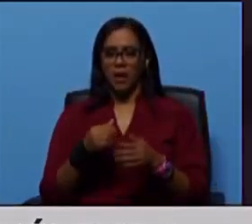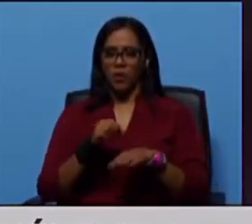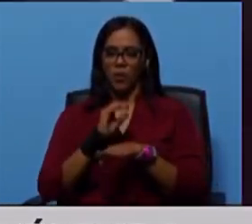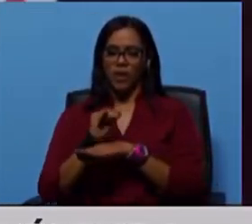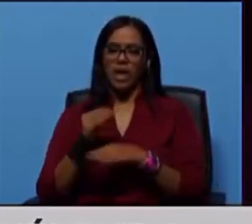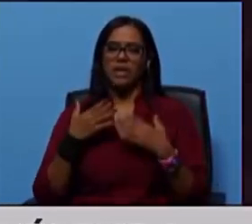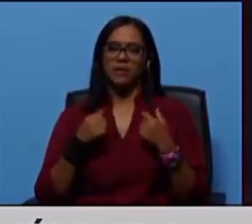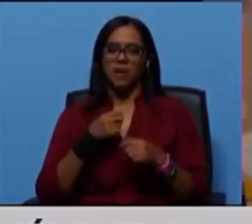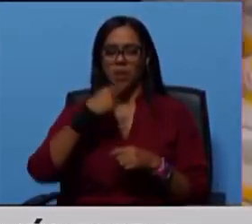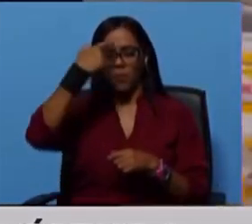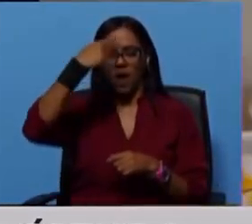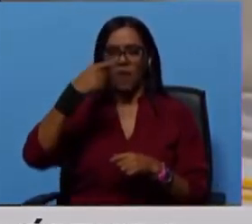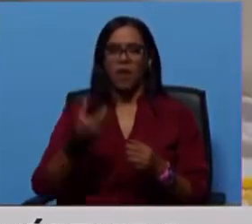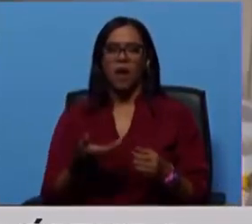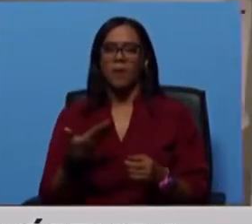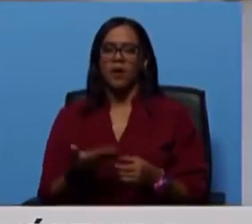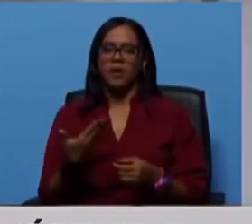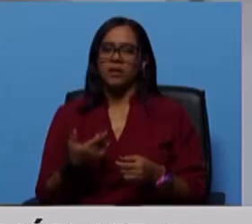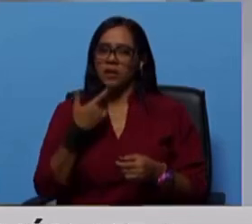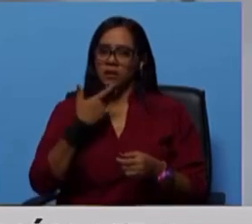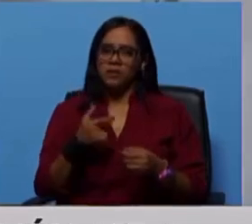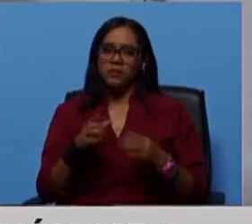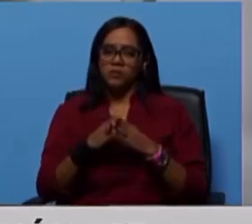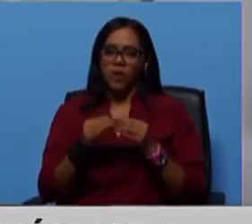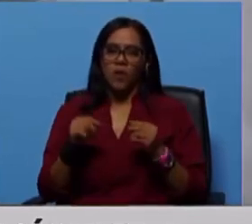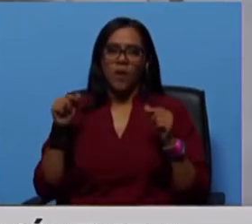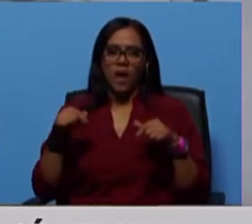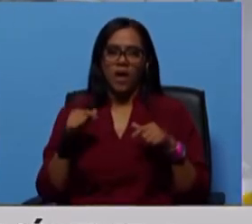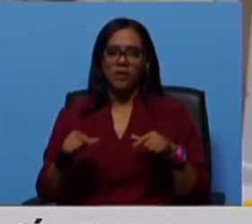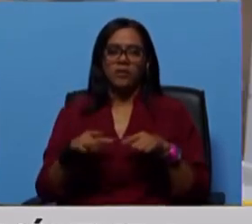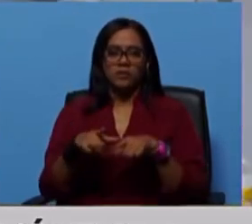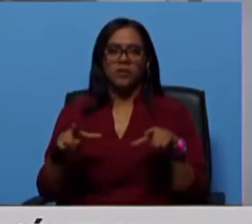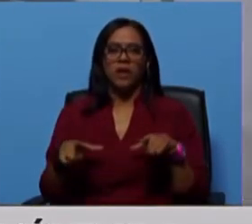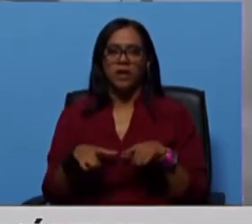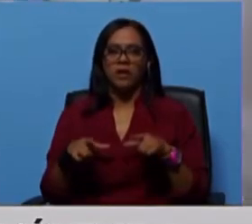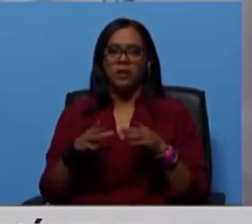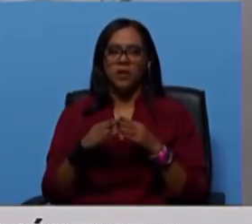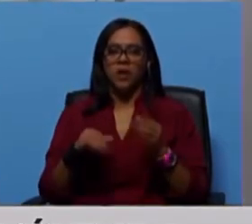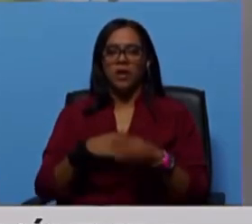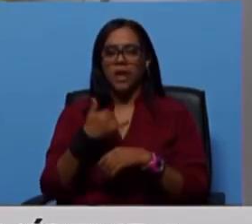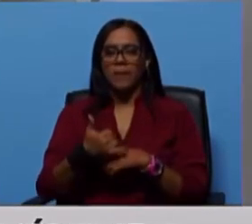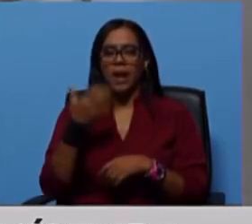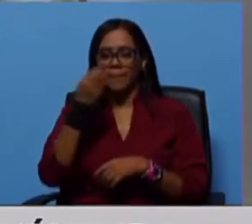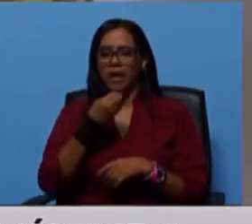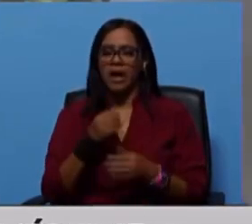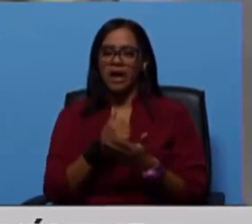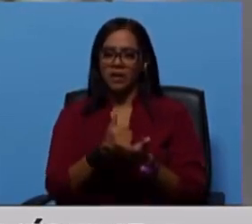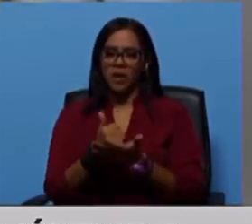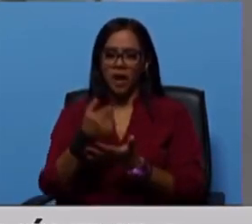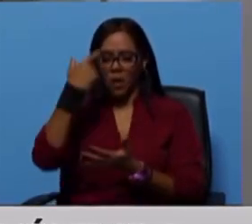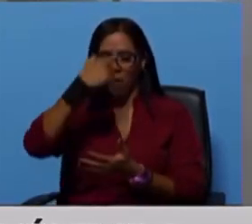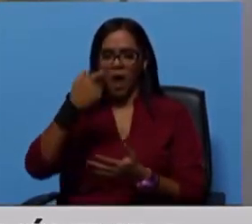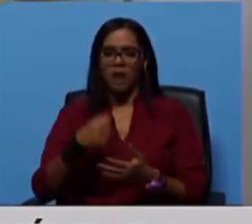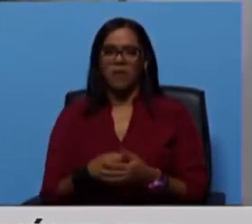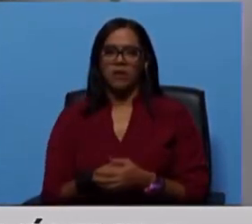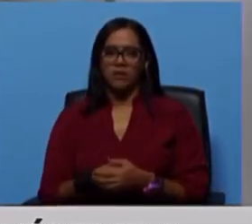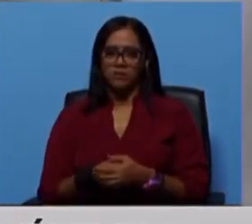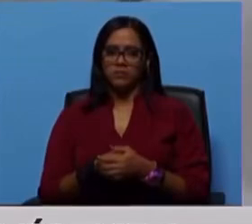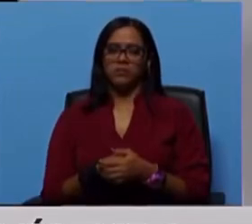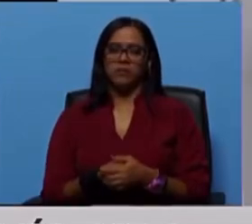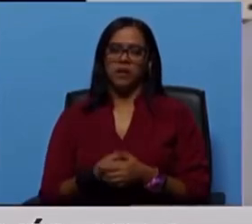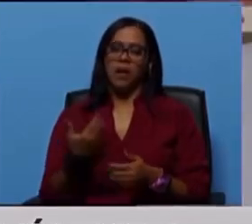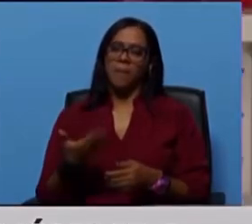pueblo. Es importantísimo señalar todos estos factores y todo lo que este plan maravilloso ha beneficiado a nuestro pueblo de Guayas.